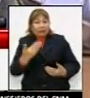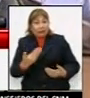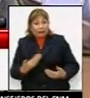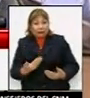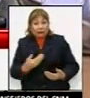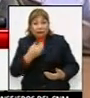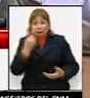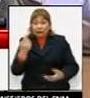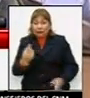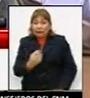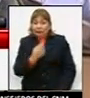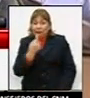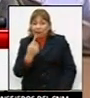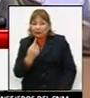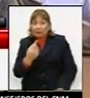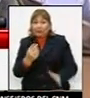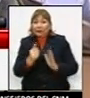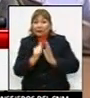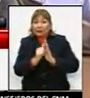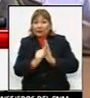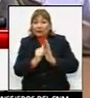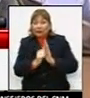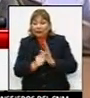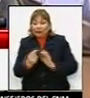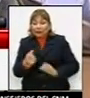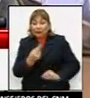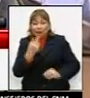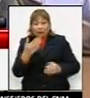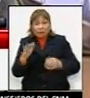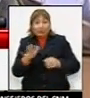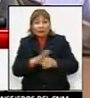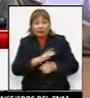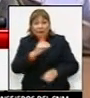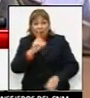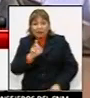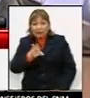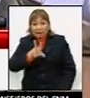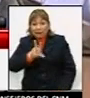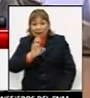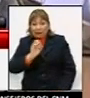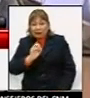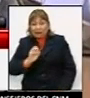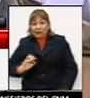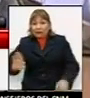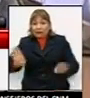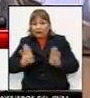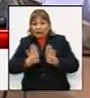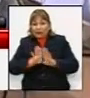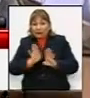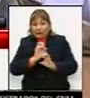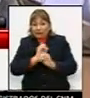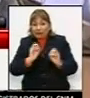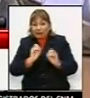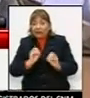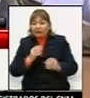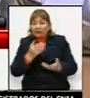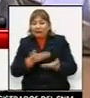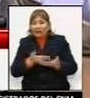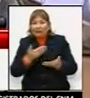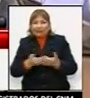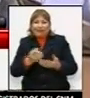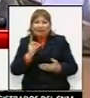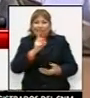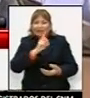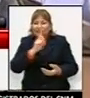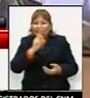ese solo artículo tal cual y se puede aprobar con 130 contra cero, en sí mismo no van a cambiar las